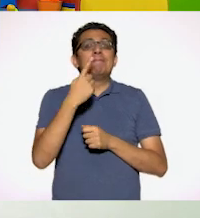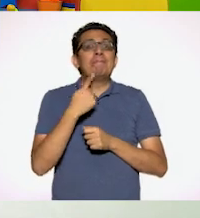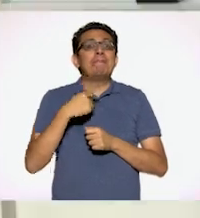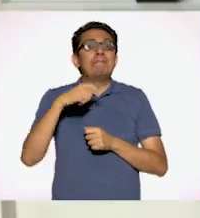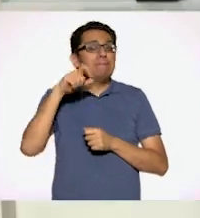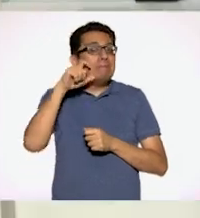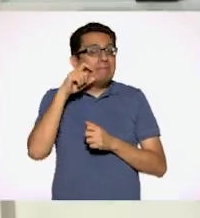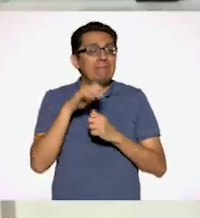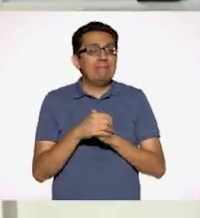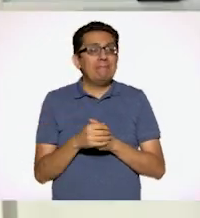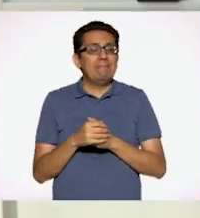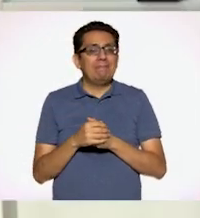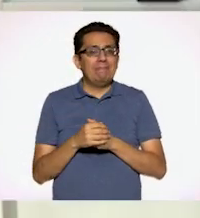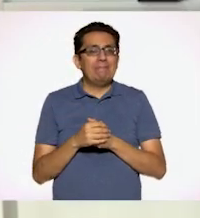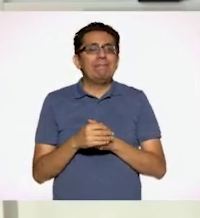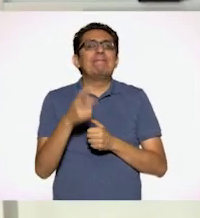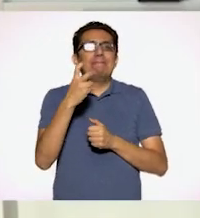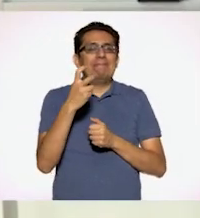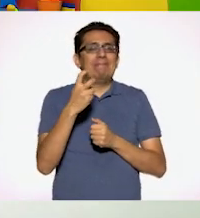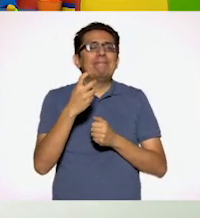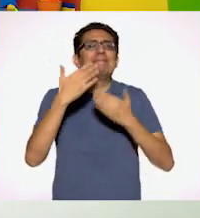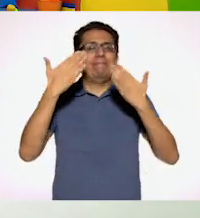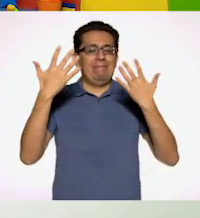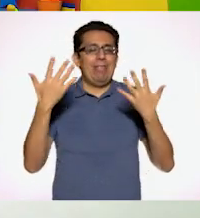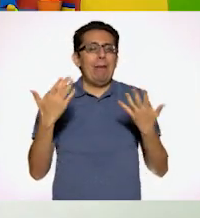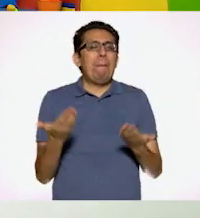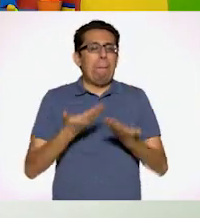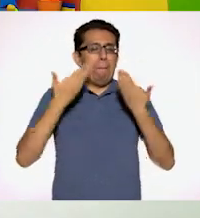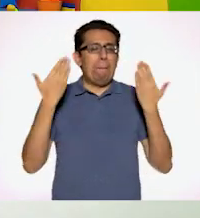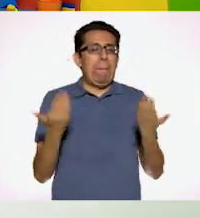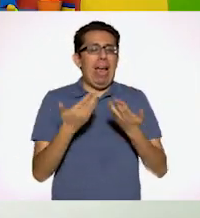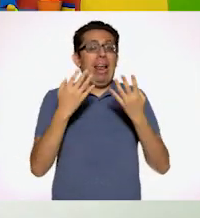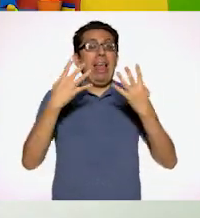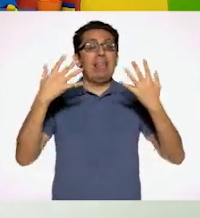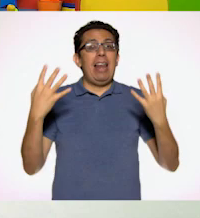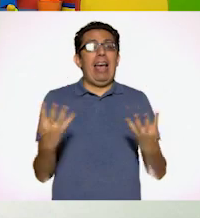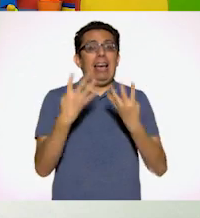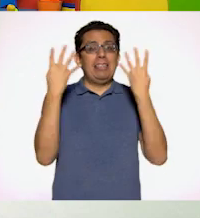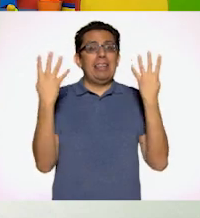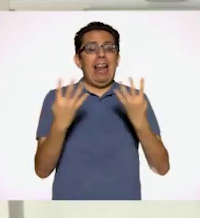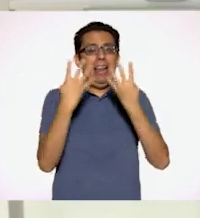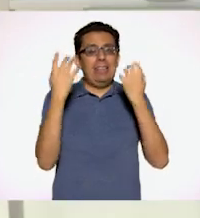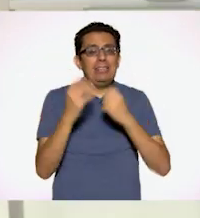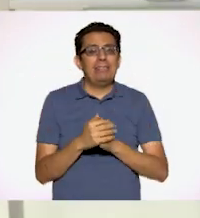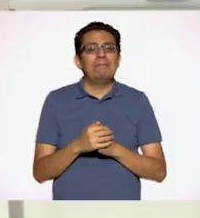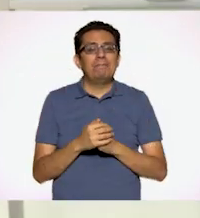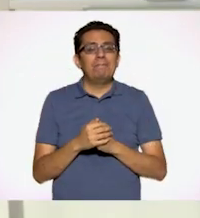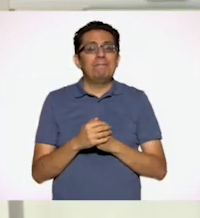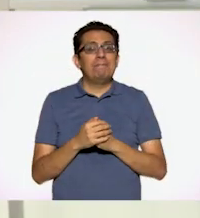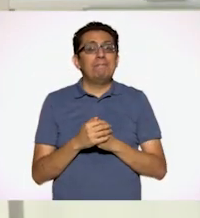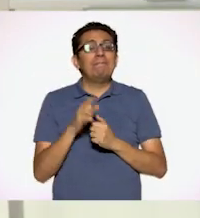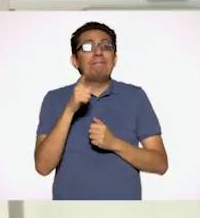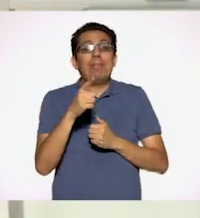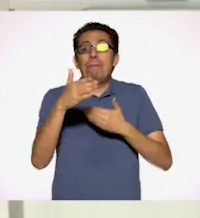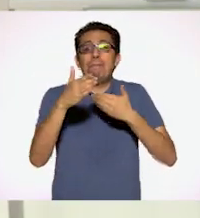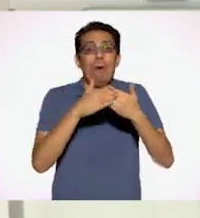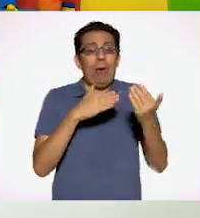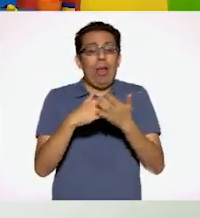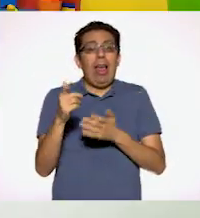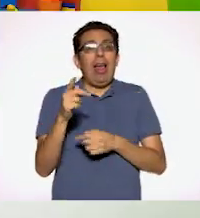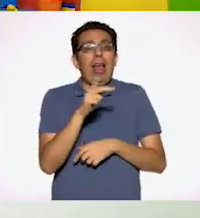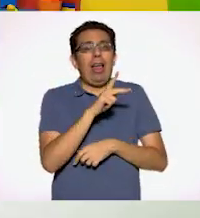tomate! ¡Este es el baile de la ensalada! ¡Este es el baile de la ensalada! ¡Que está de moda y a mí me